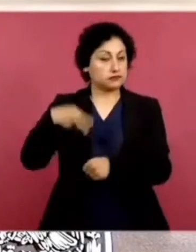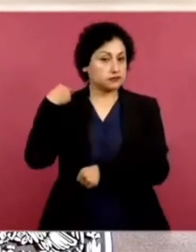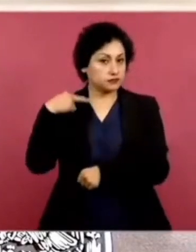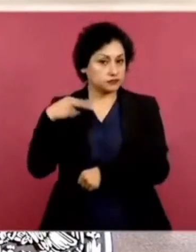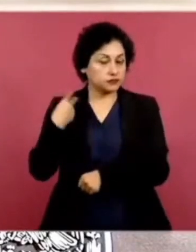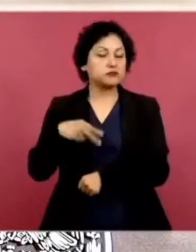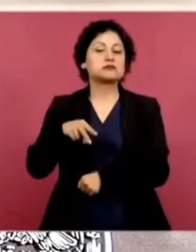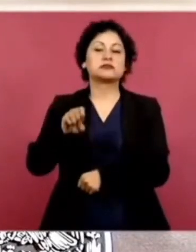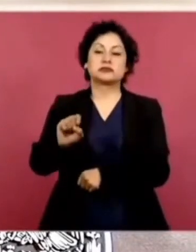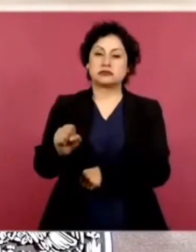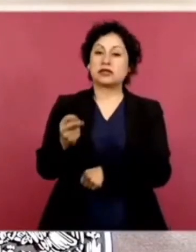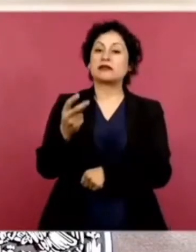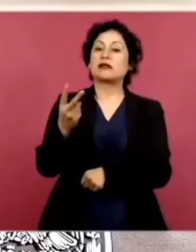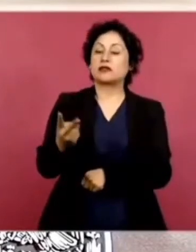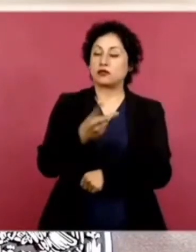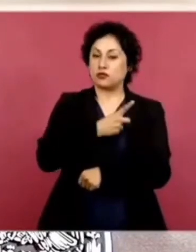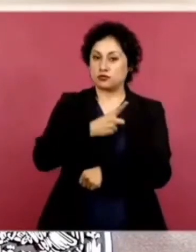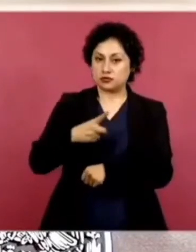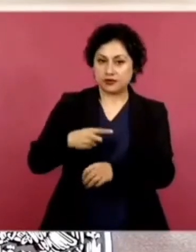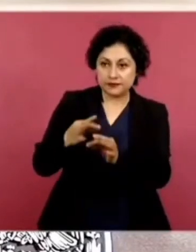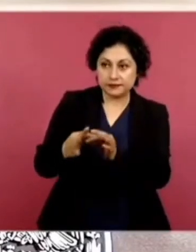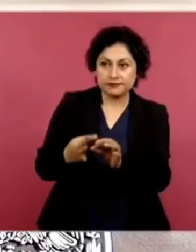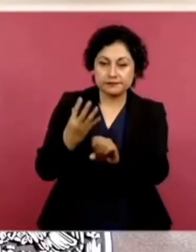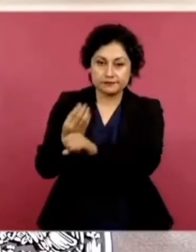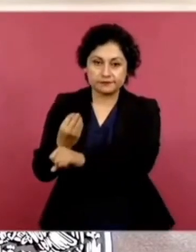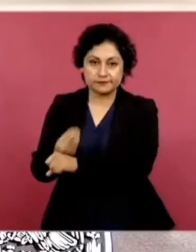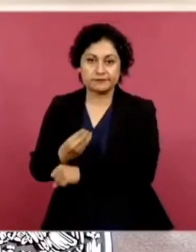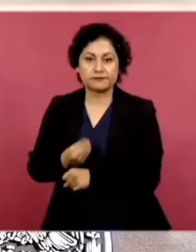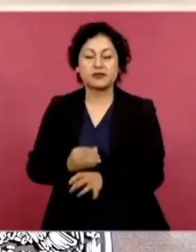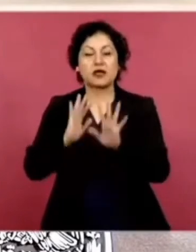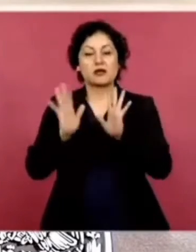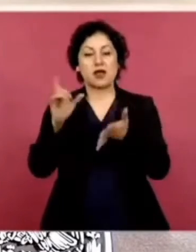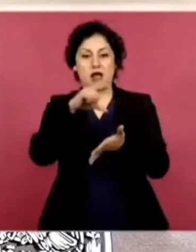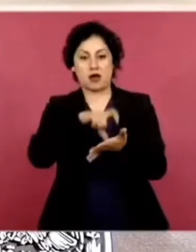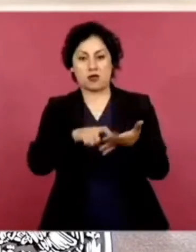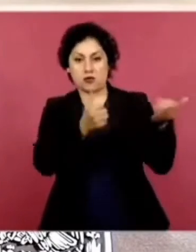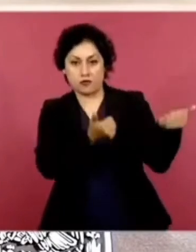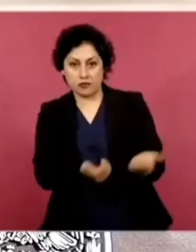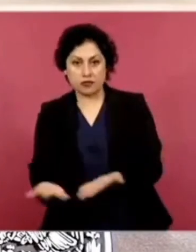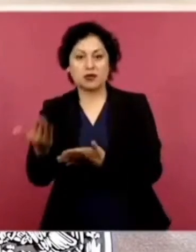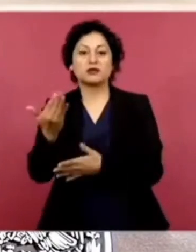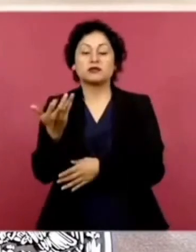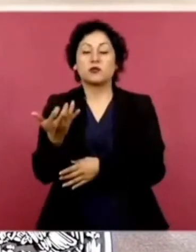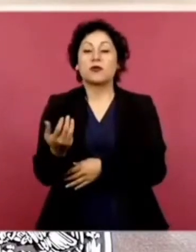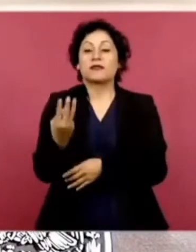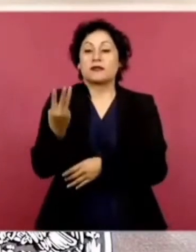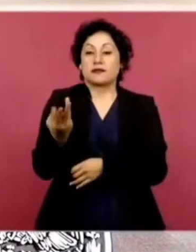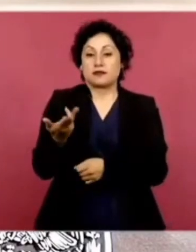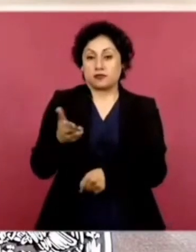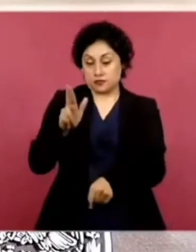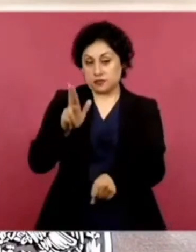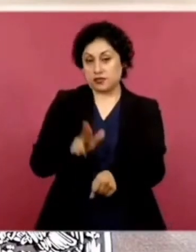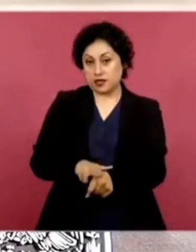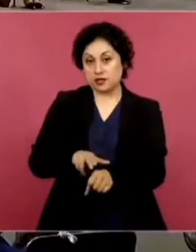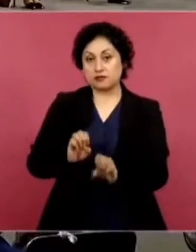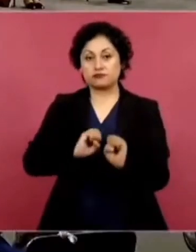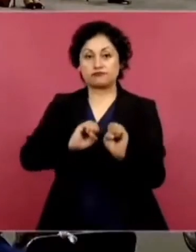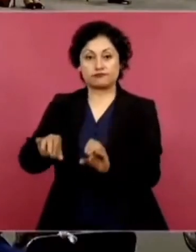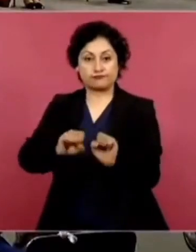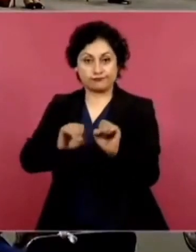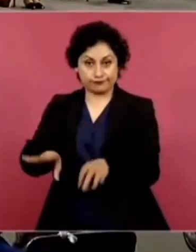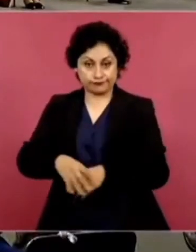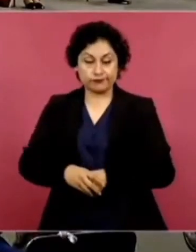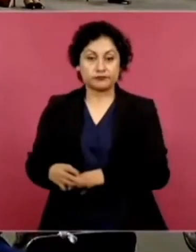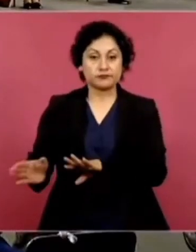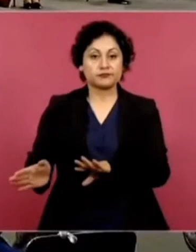62, que tienen que ser intervenidos. Además, se ha adquirido equipo médico para 53 de esos 62 hospitales.